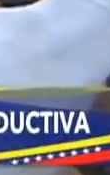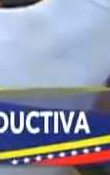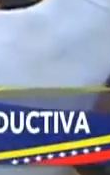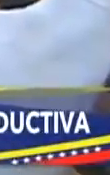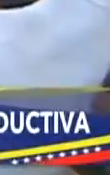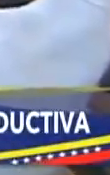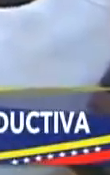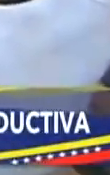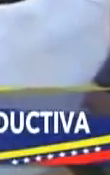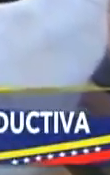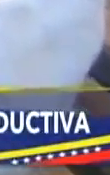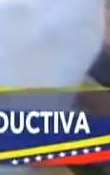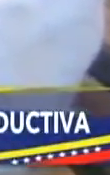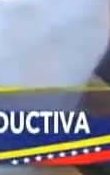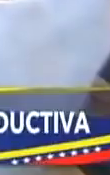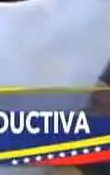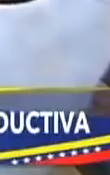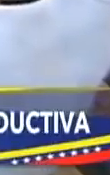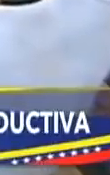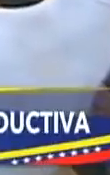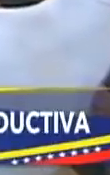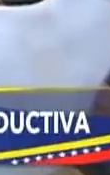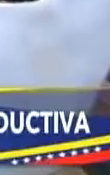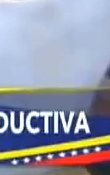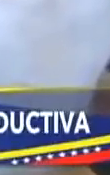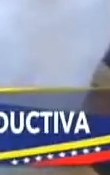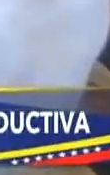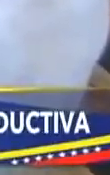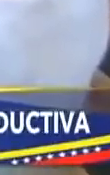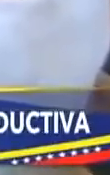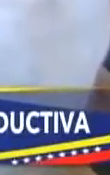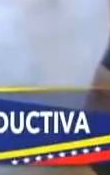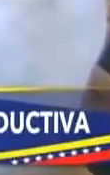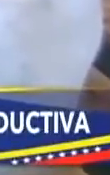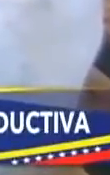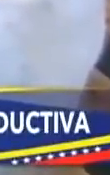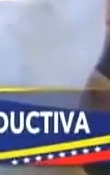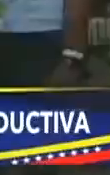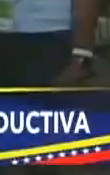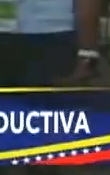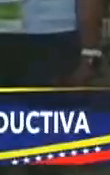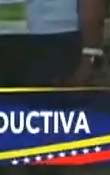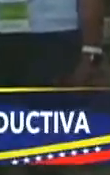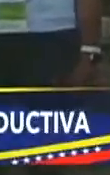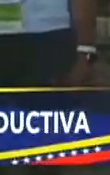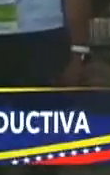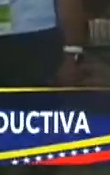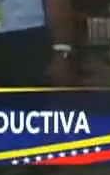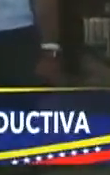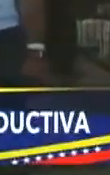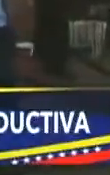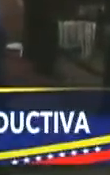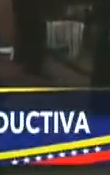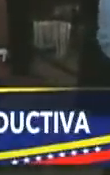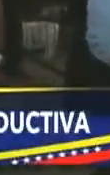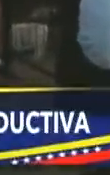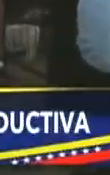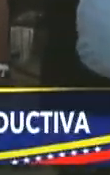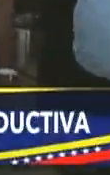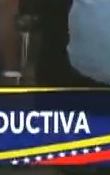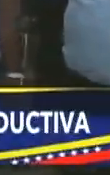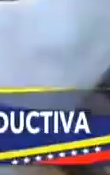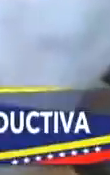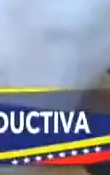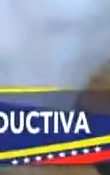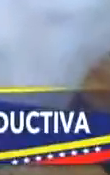Es la raza más productiva de lechera en Venezuela. Una máquina de hacer leche, pues, mira. Sí, presidente. Impresionante cómo están